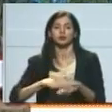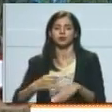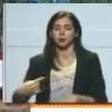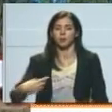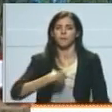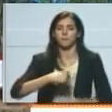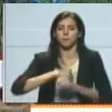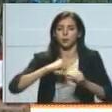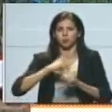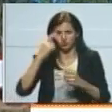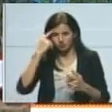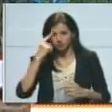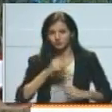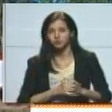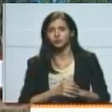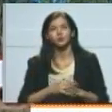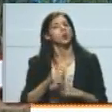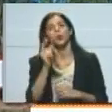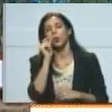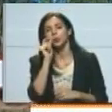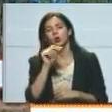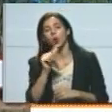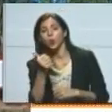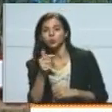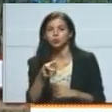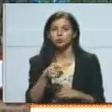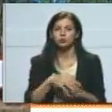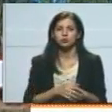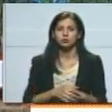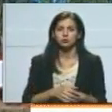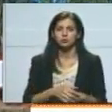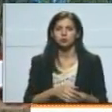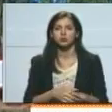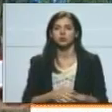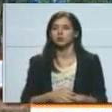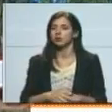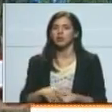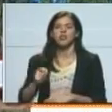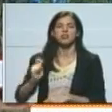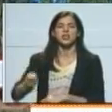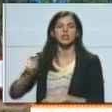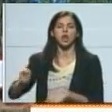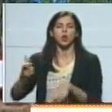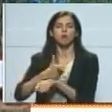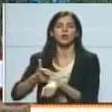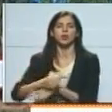Requesén, Neomar Lander, de 17 años, fue asesinado por la represión de la dictadura.